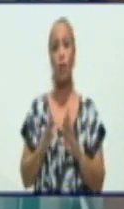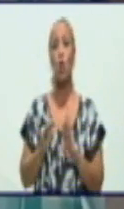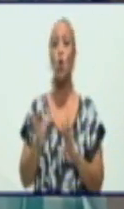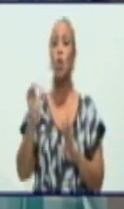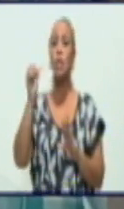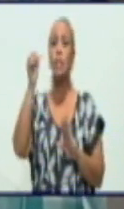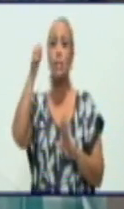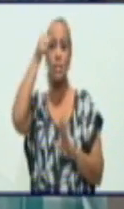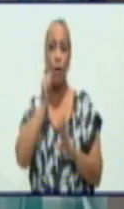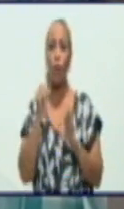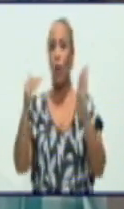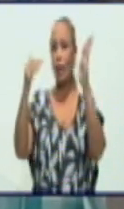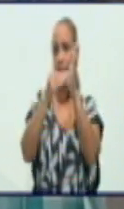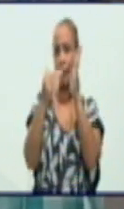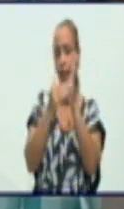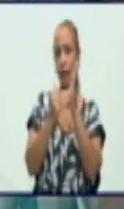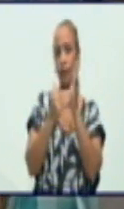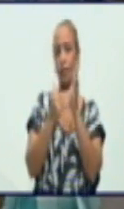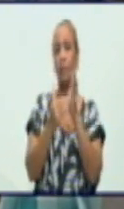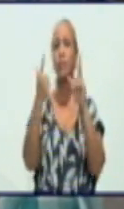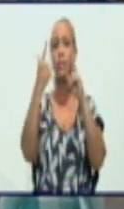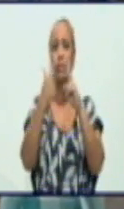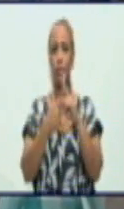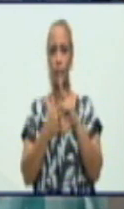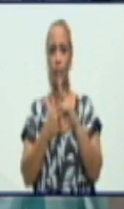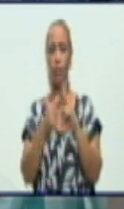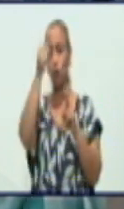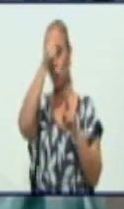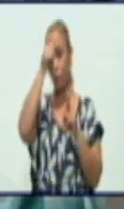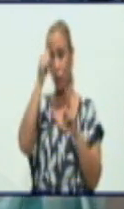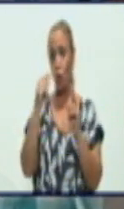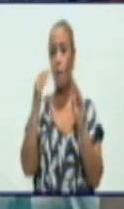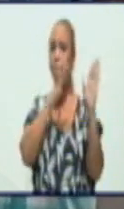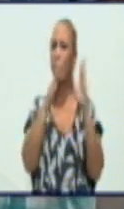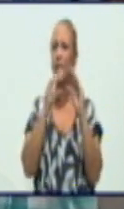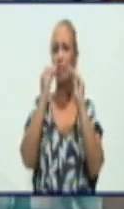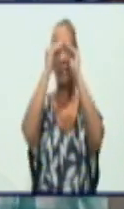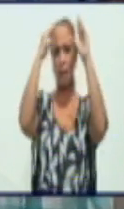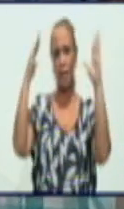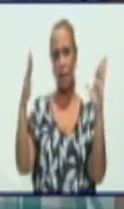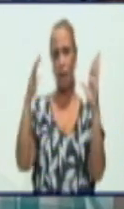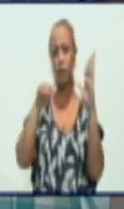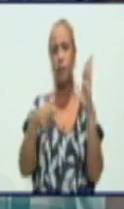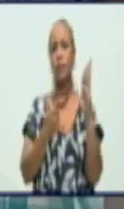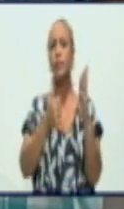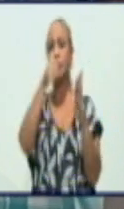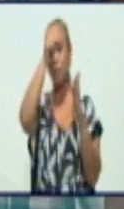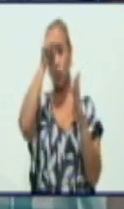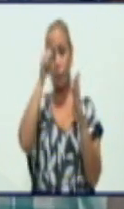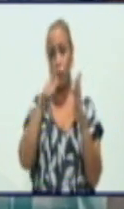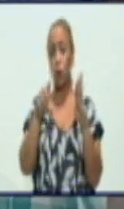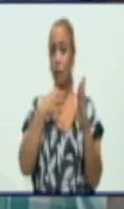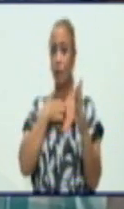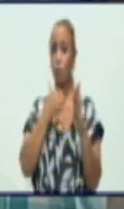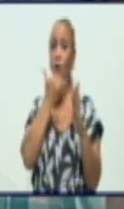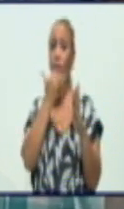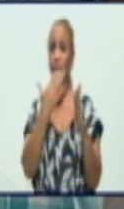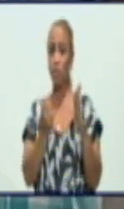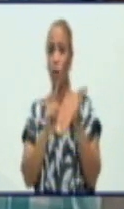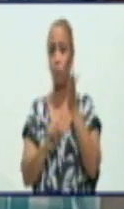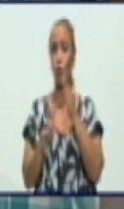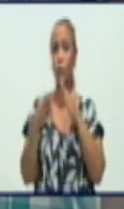domingo en la noche y parte de la mañana del domingo del domingo tendremos la afectación en la provincia que lógicamente a